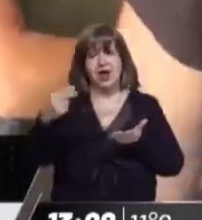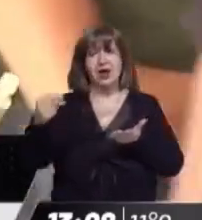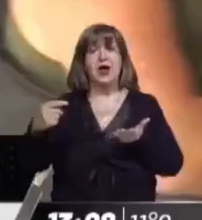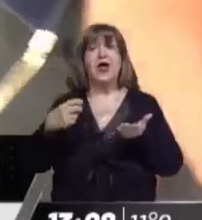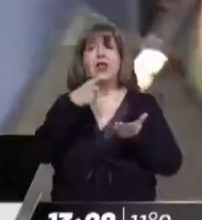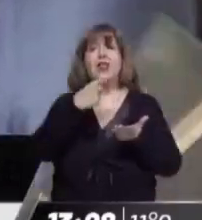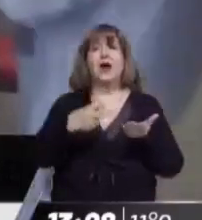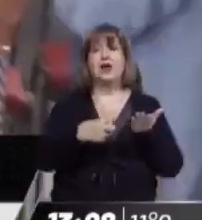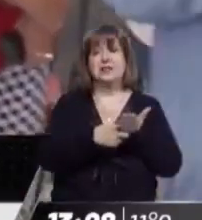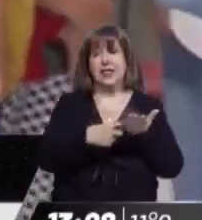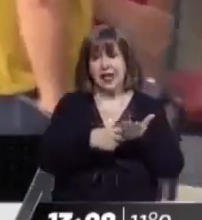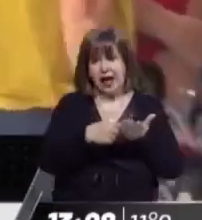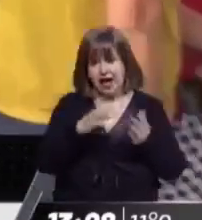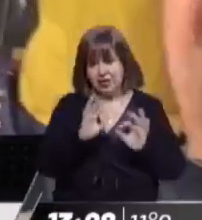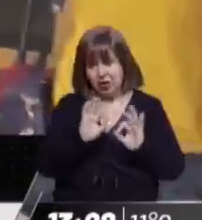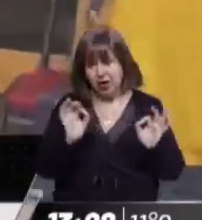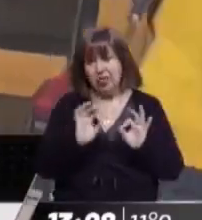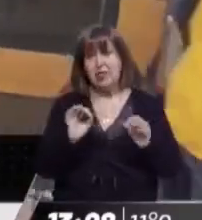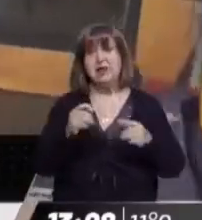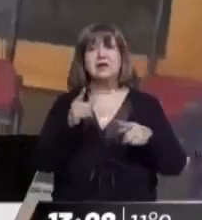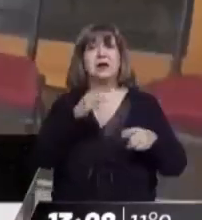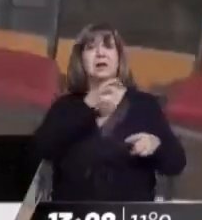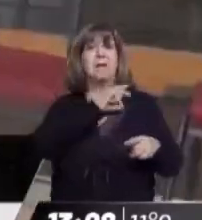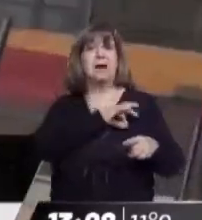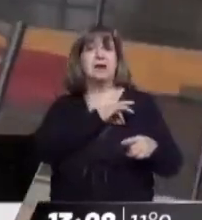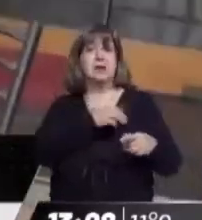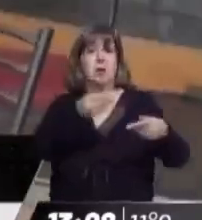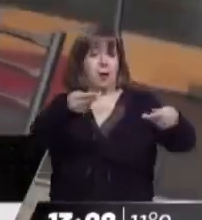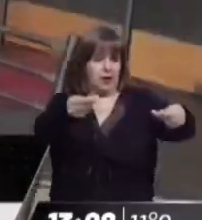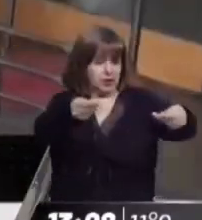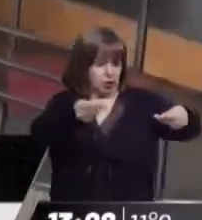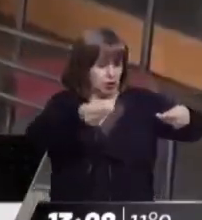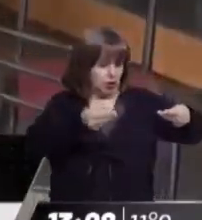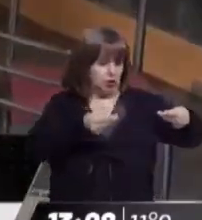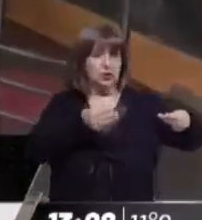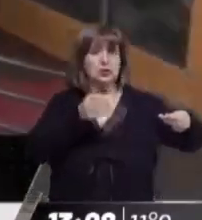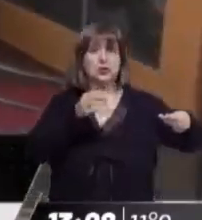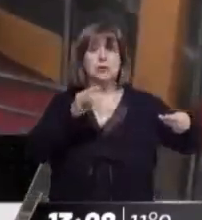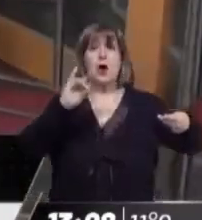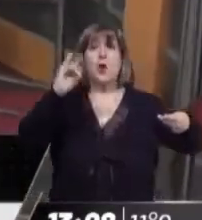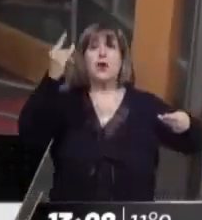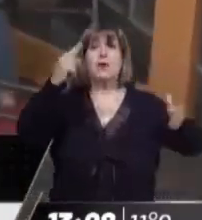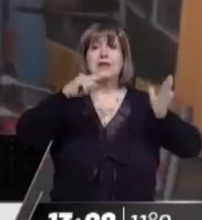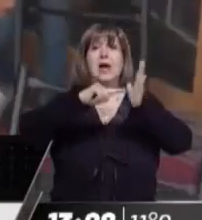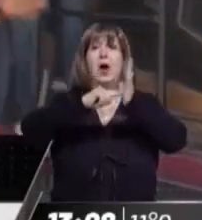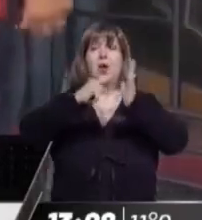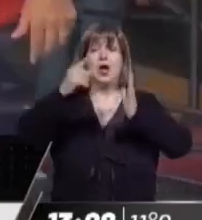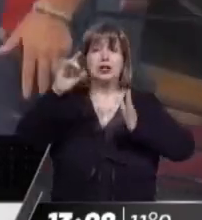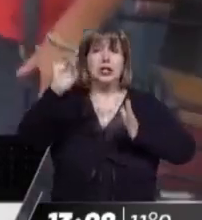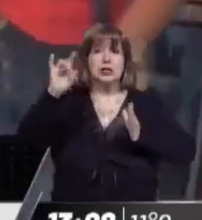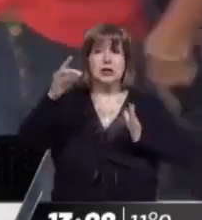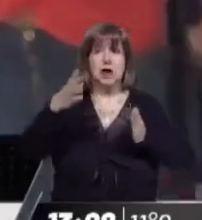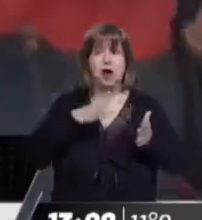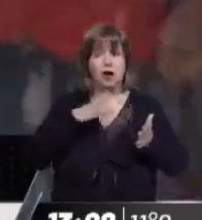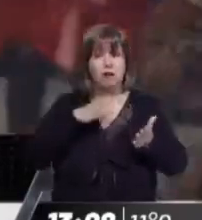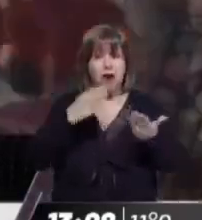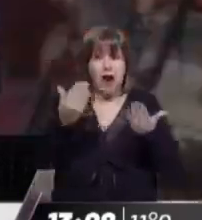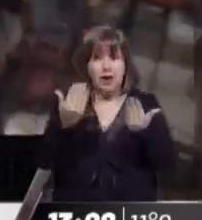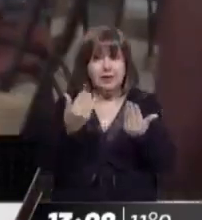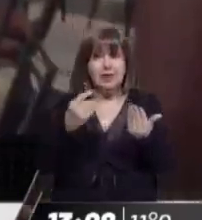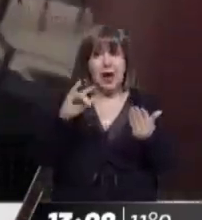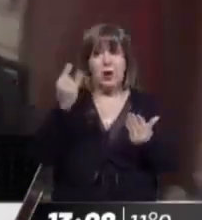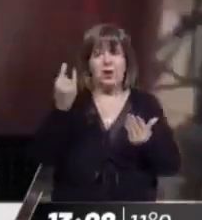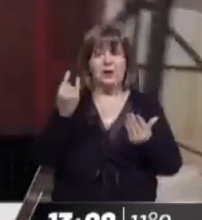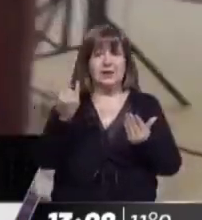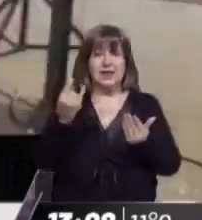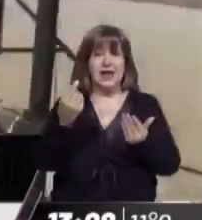por el incremento presupuestario, ya que se anunció un incremento solo para la Universidad de Buenos Aires y no se ha contemplado las